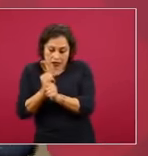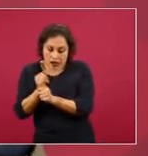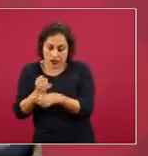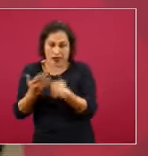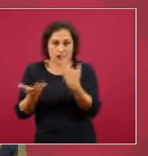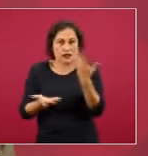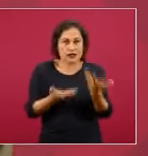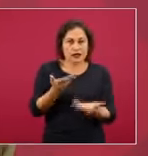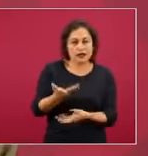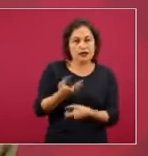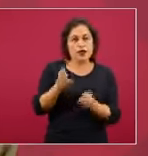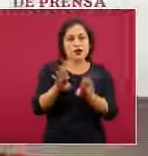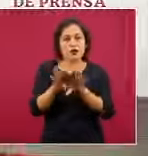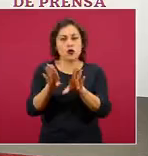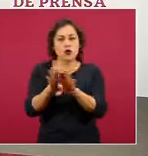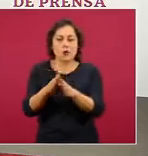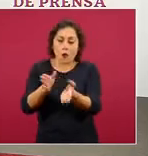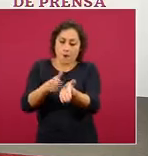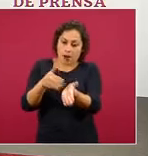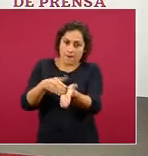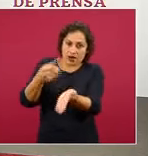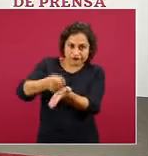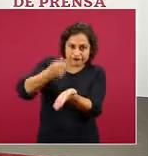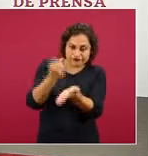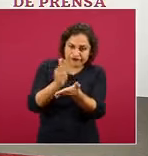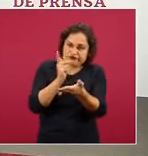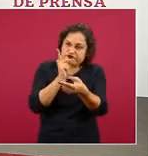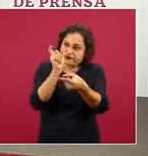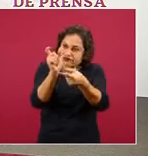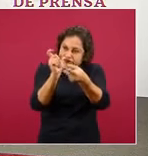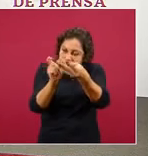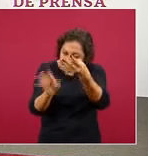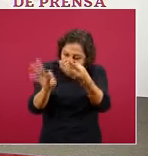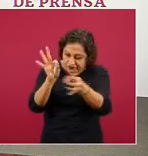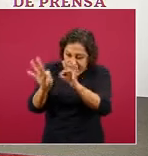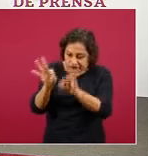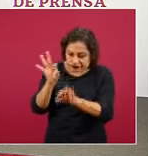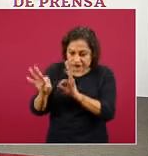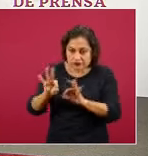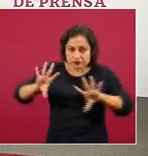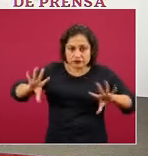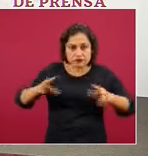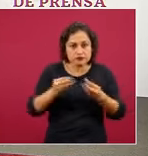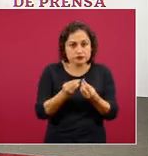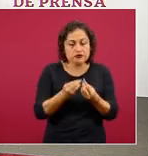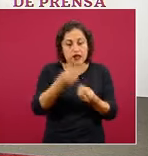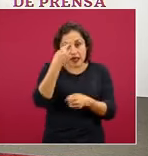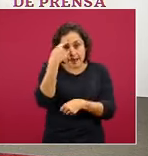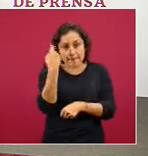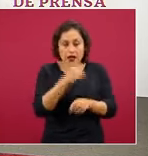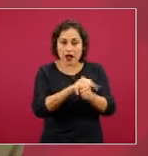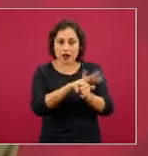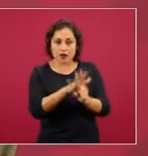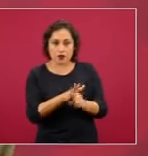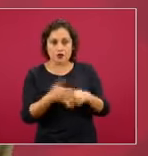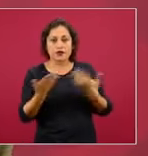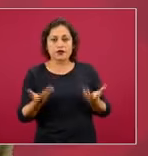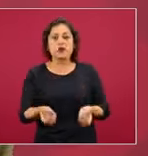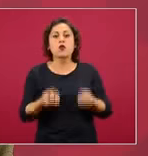palabras que vemos en las actas de defunción, puede ser atribuible a COVID, ¿no? Que son